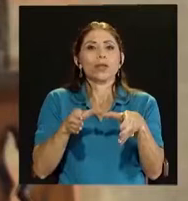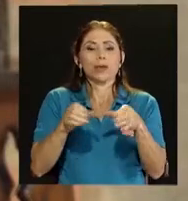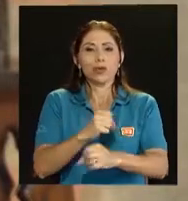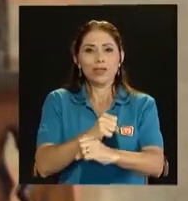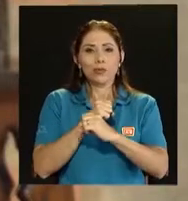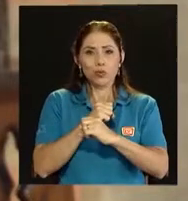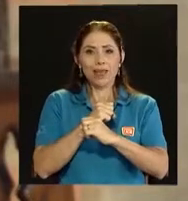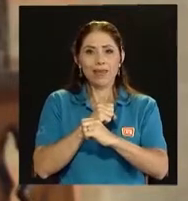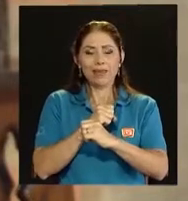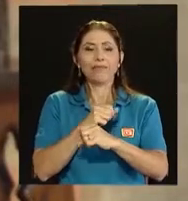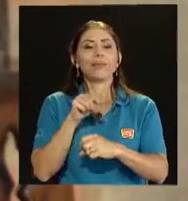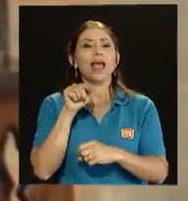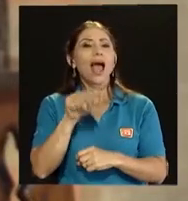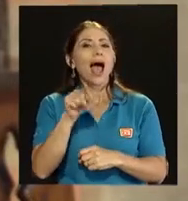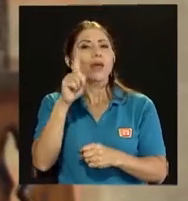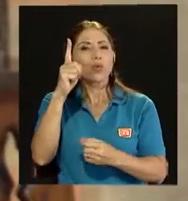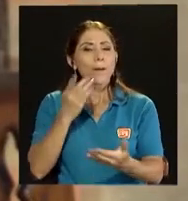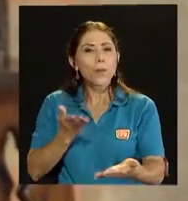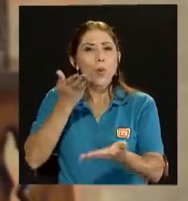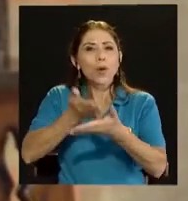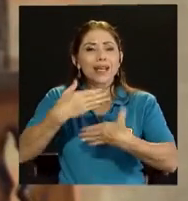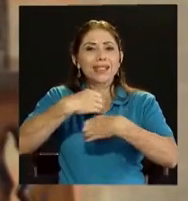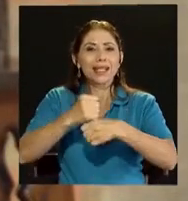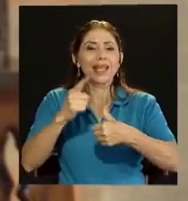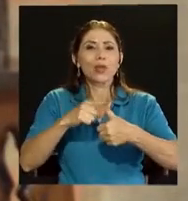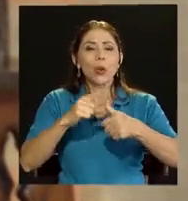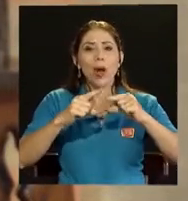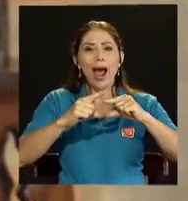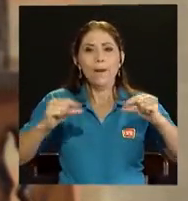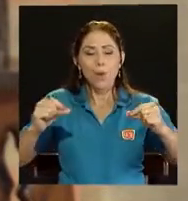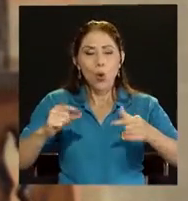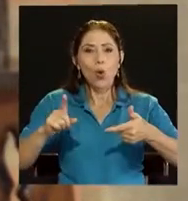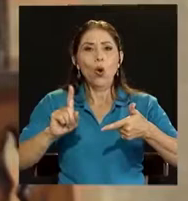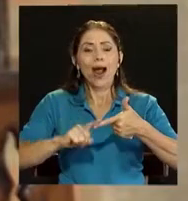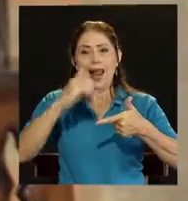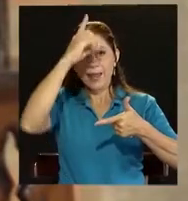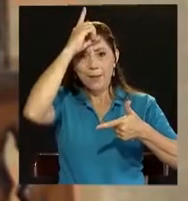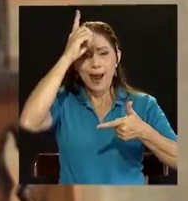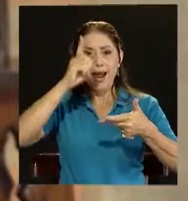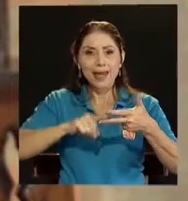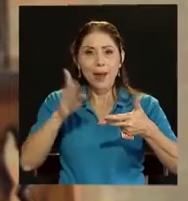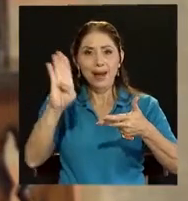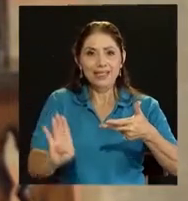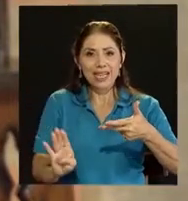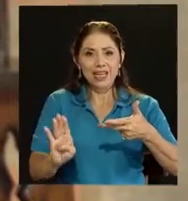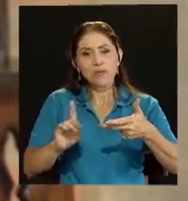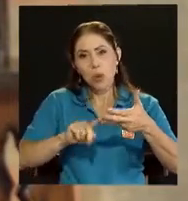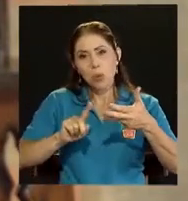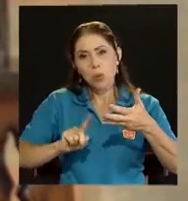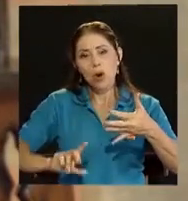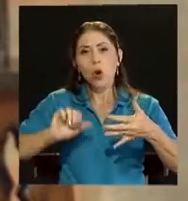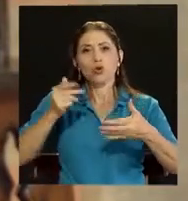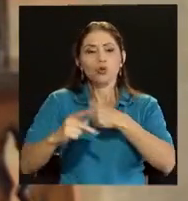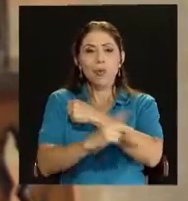propuesta que Japón, que Alemania, que Brasil y algunos otros países han